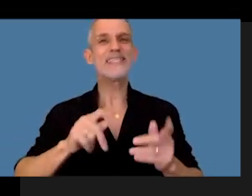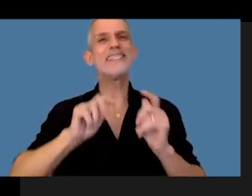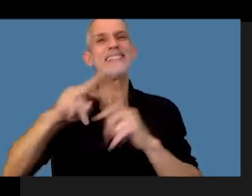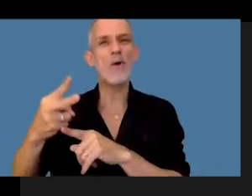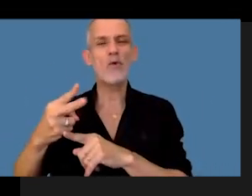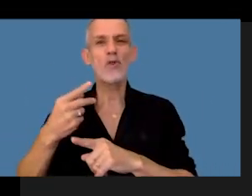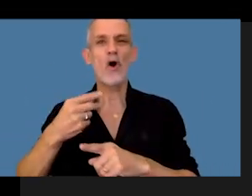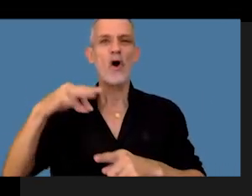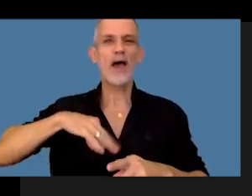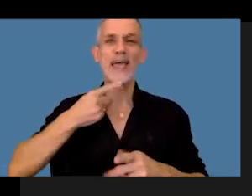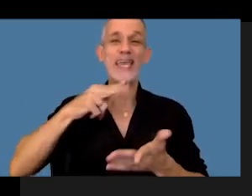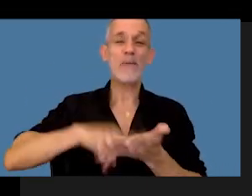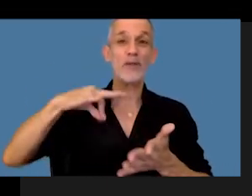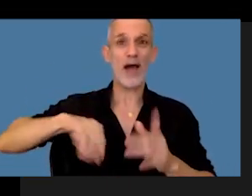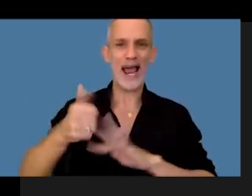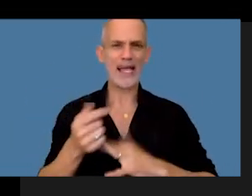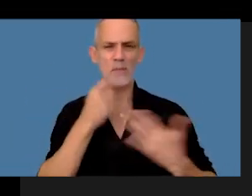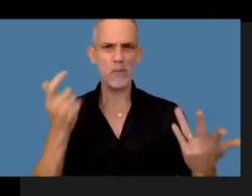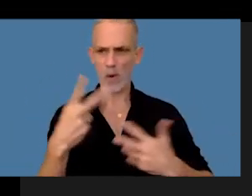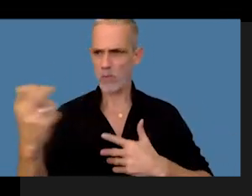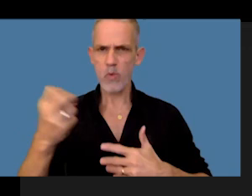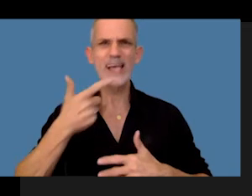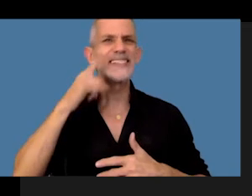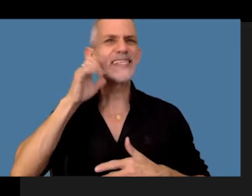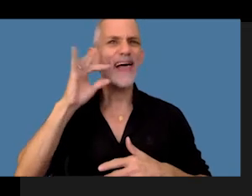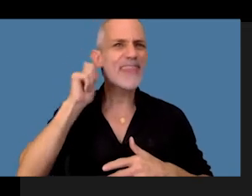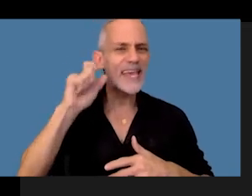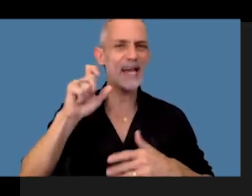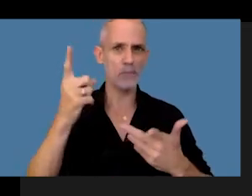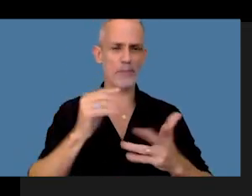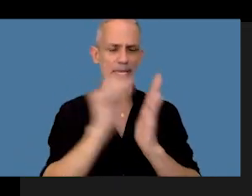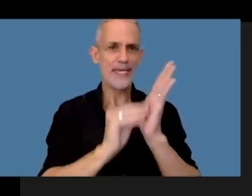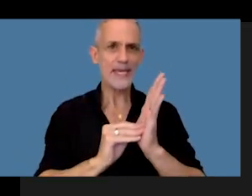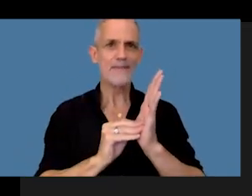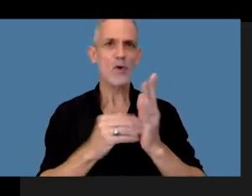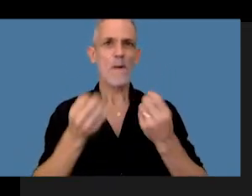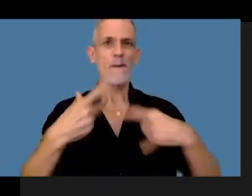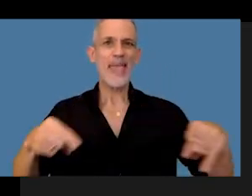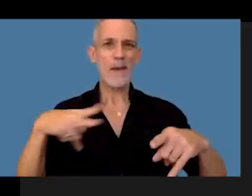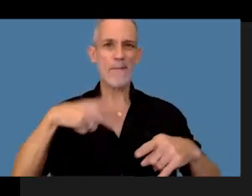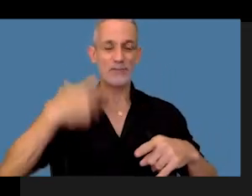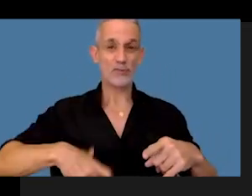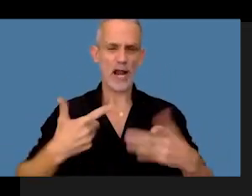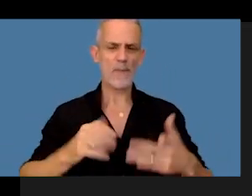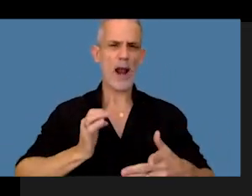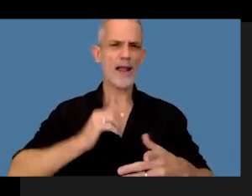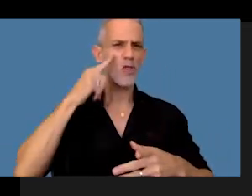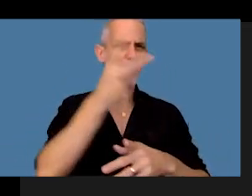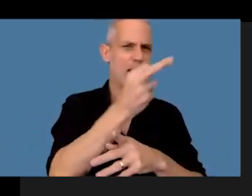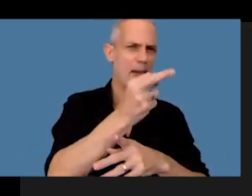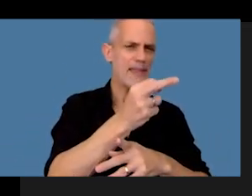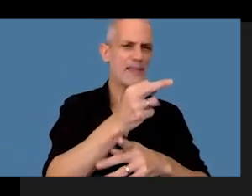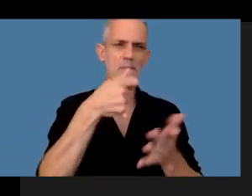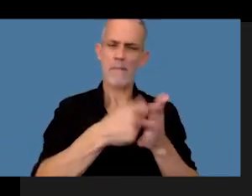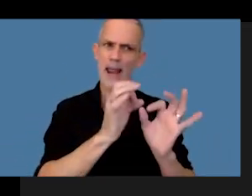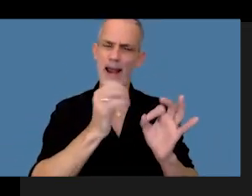de dependencia, le retienen el CIRADIC, está inscripto en bienes personales, pero vemos que tanto el año 2020 no le dio a pagar en